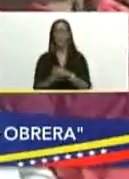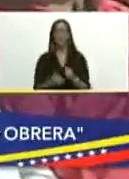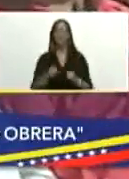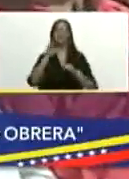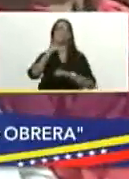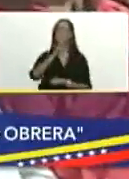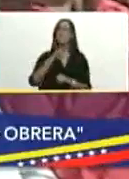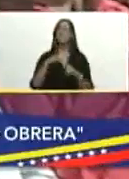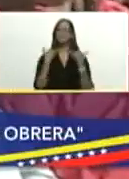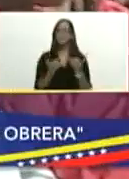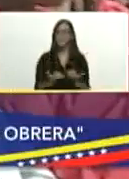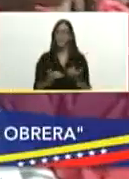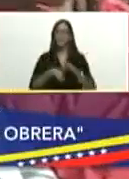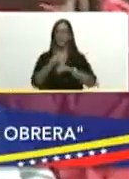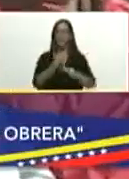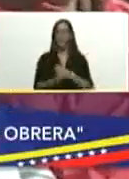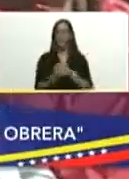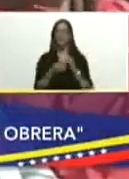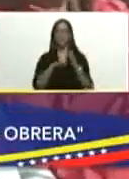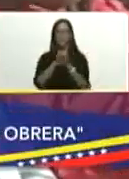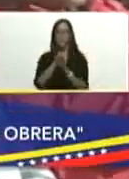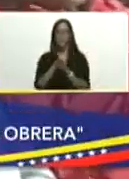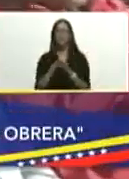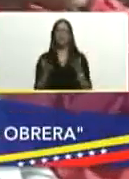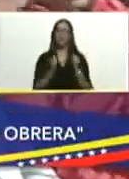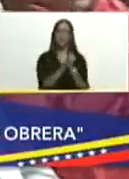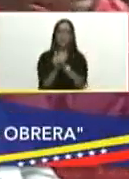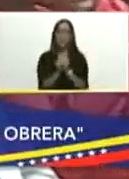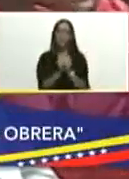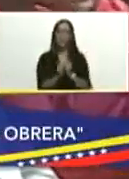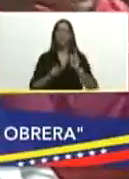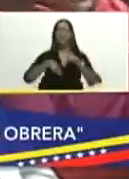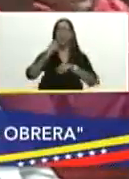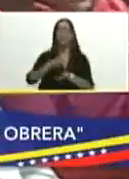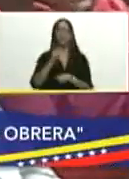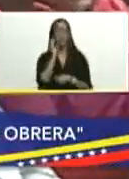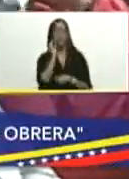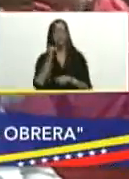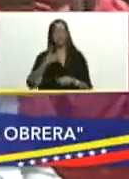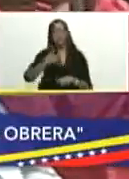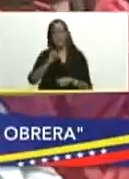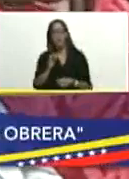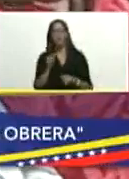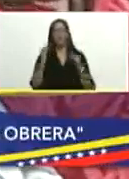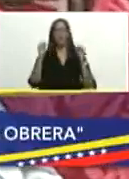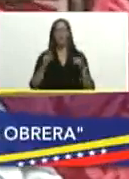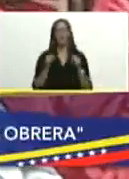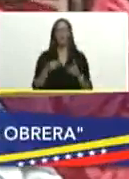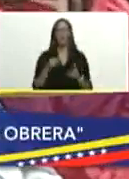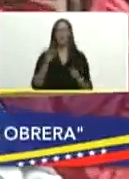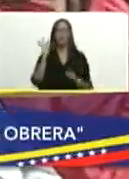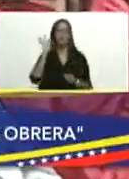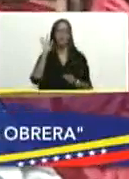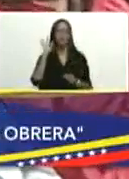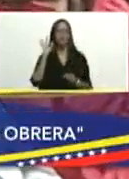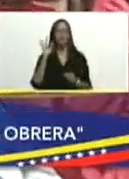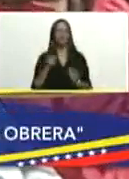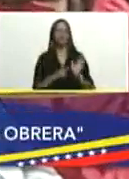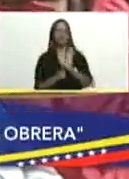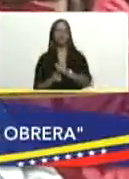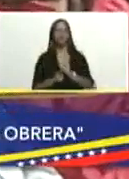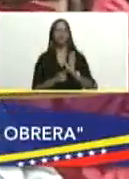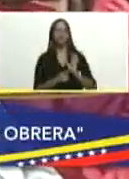proyectos ya que van a una etapa siguiente para su acompañamiento hay otras experiencias que vimos aquí en esta galería de exhibición inclusive Las mangas